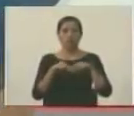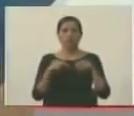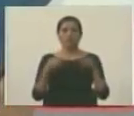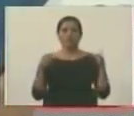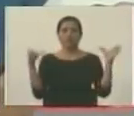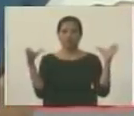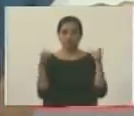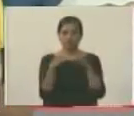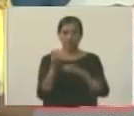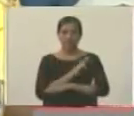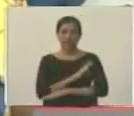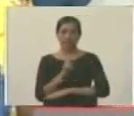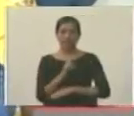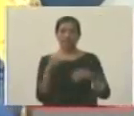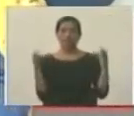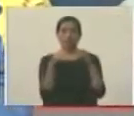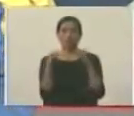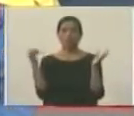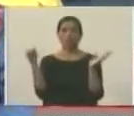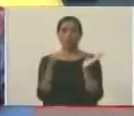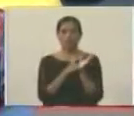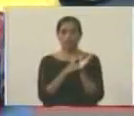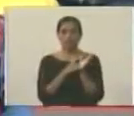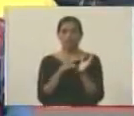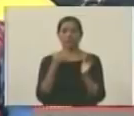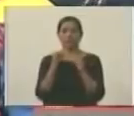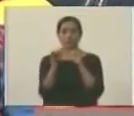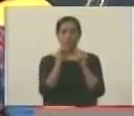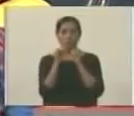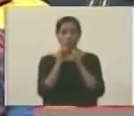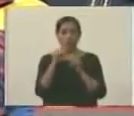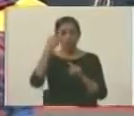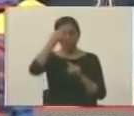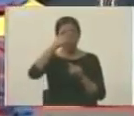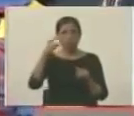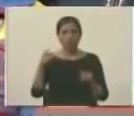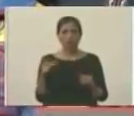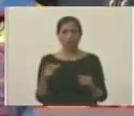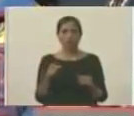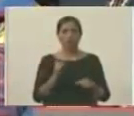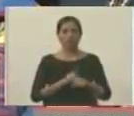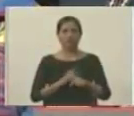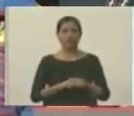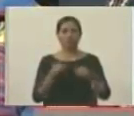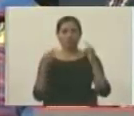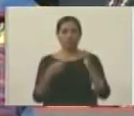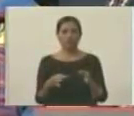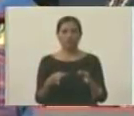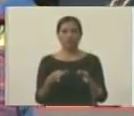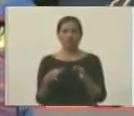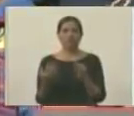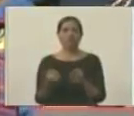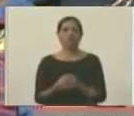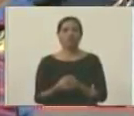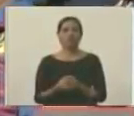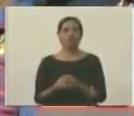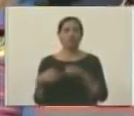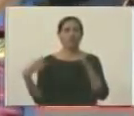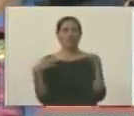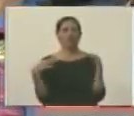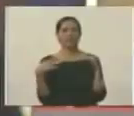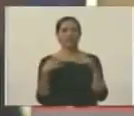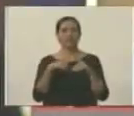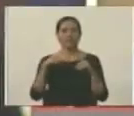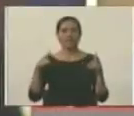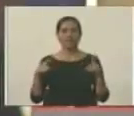grupos de WhatsApp para mantener informado al pueblo en tiempo real de la batalla eléctrica, en